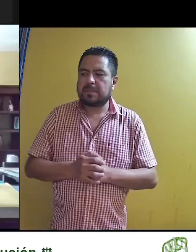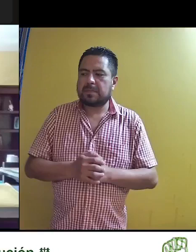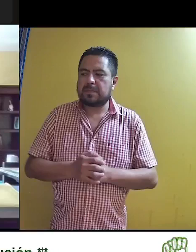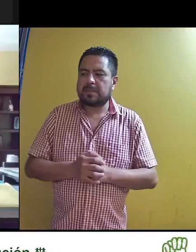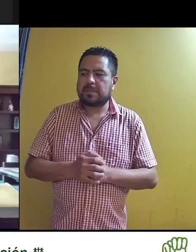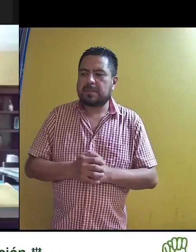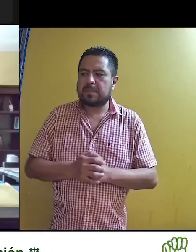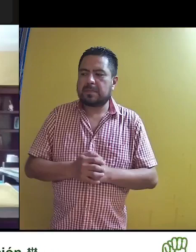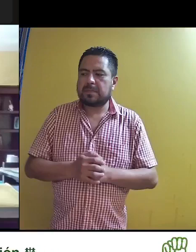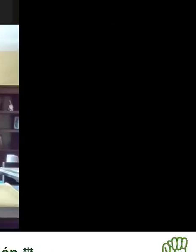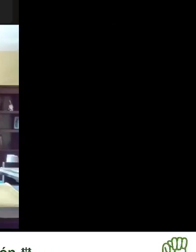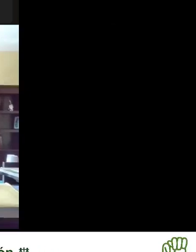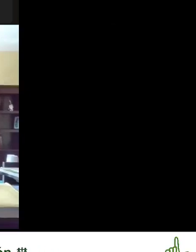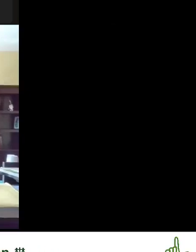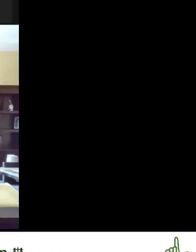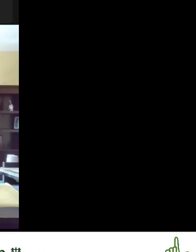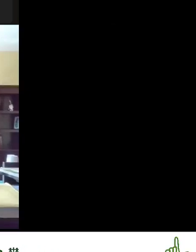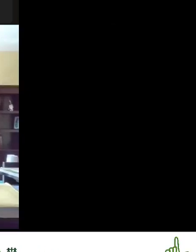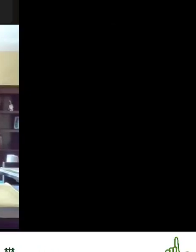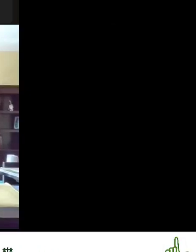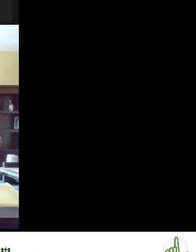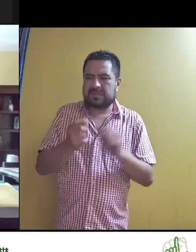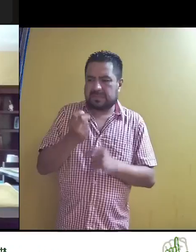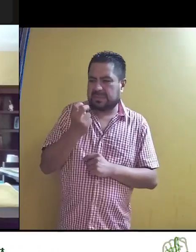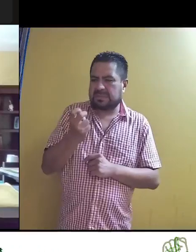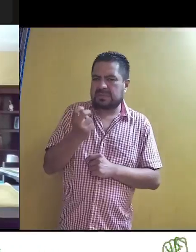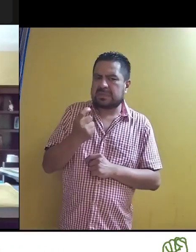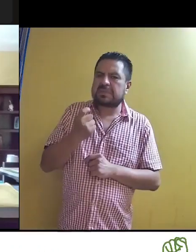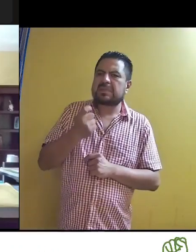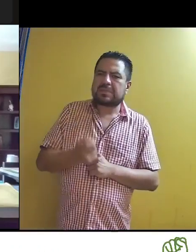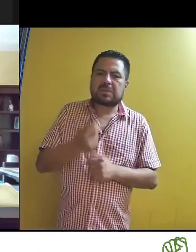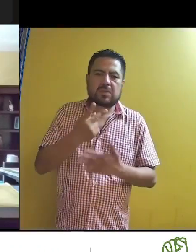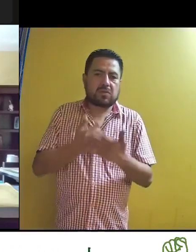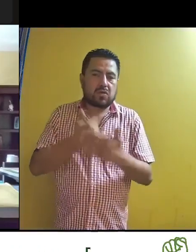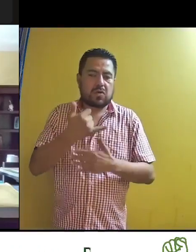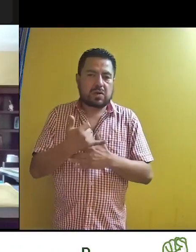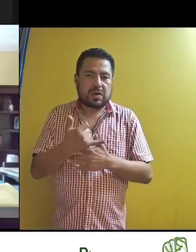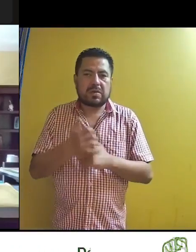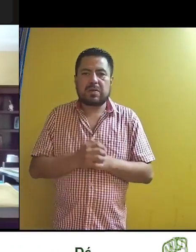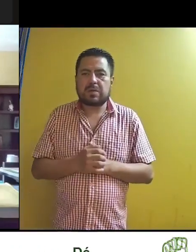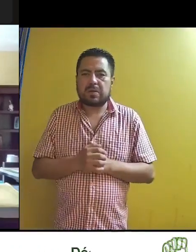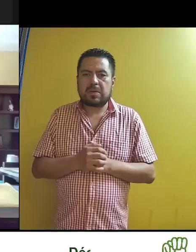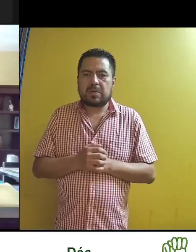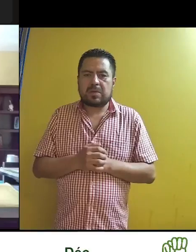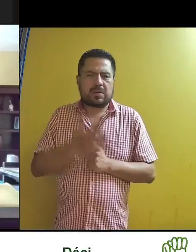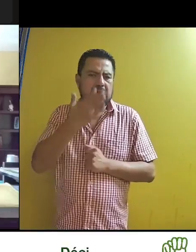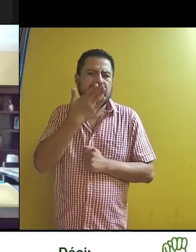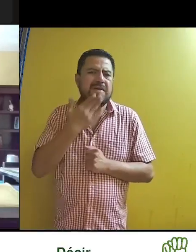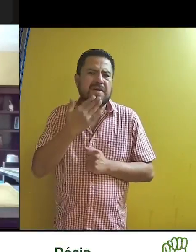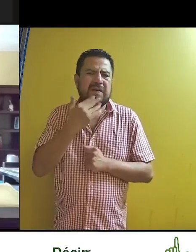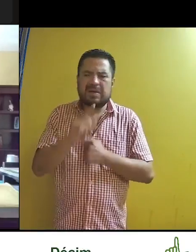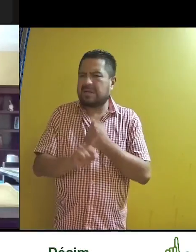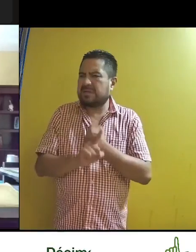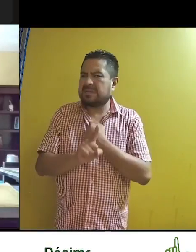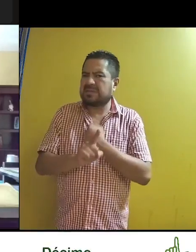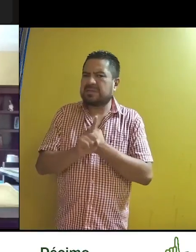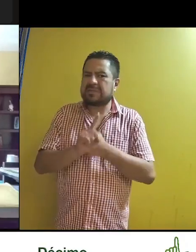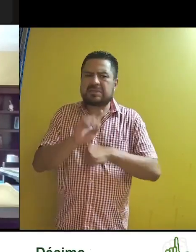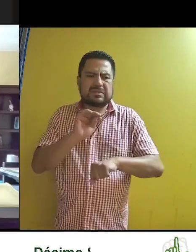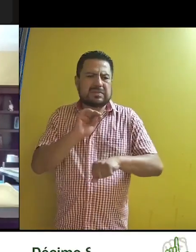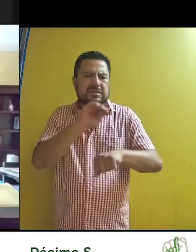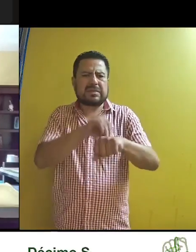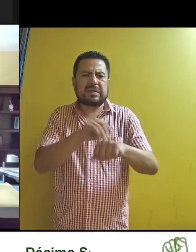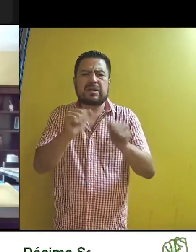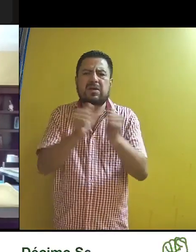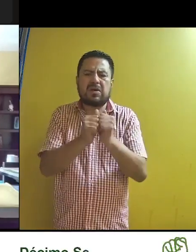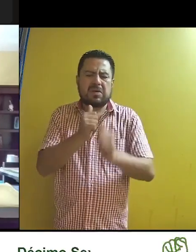sí comentar aquí que el proyecto de ninguna manera implica un pronunciamiento